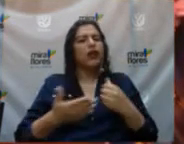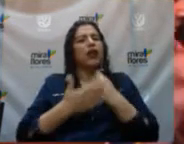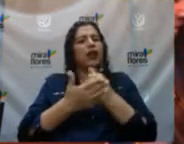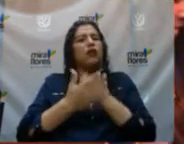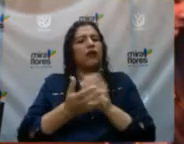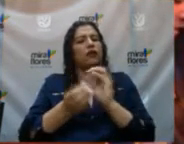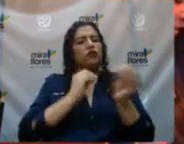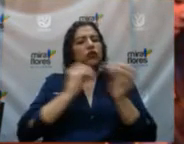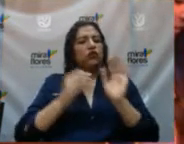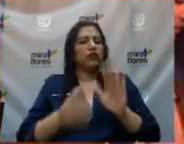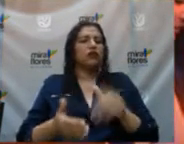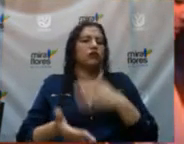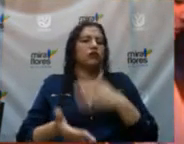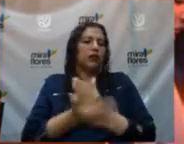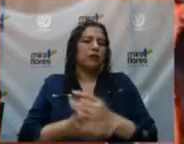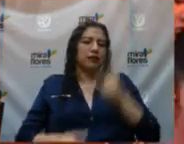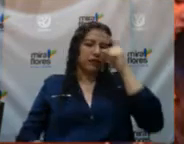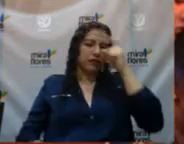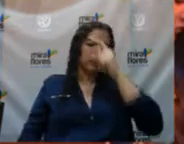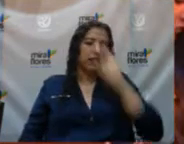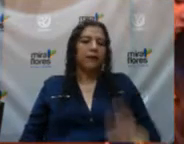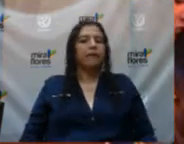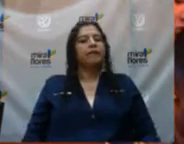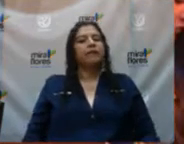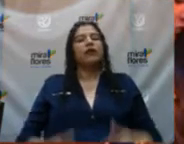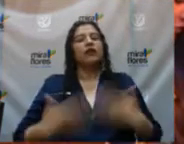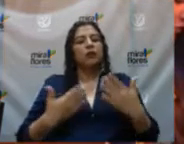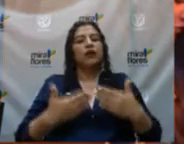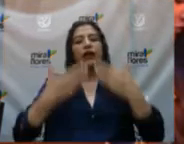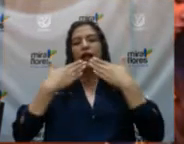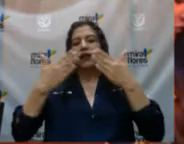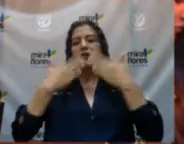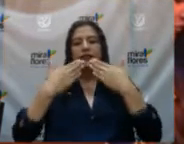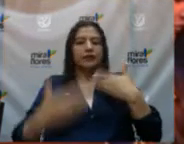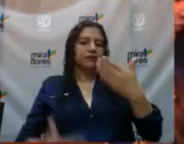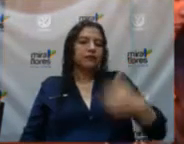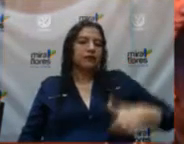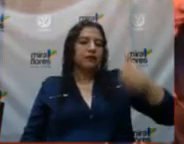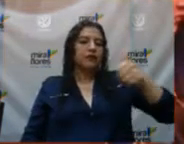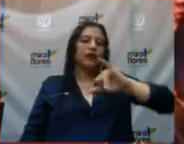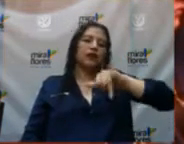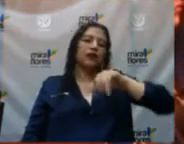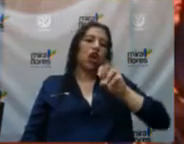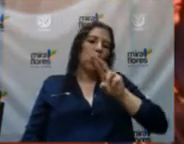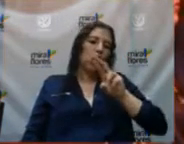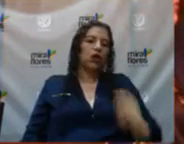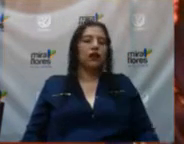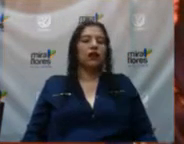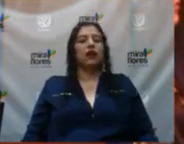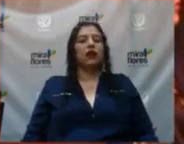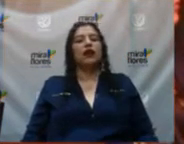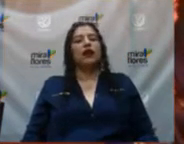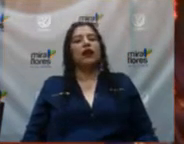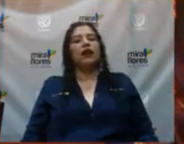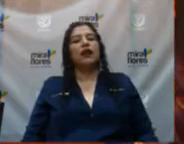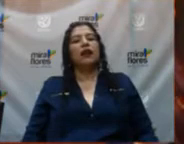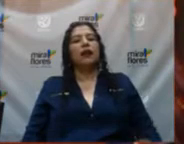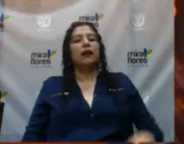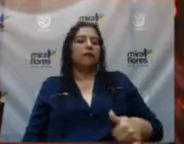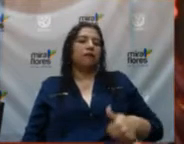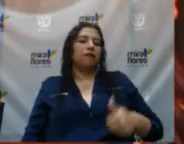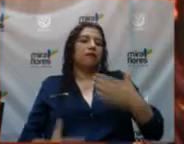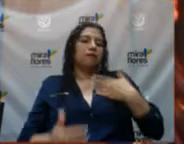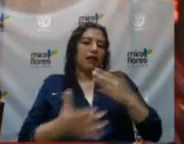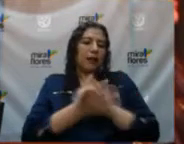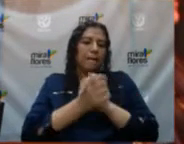sus inquietudes. No puedo dejar de agradecer a Jorge Muñoz, mi amigo y mejor alcalde, por reiterarme